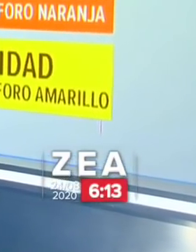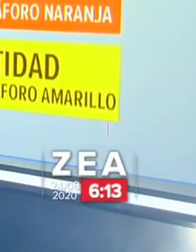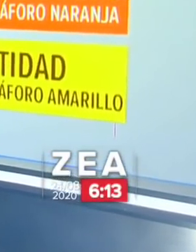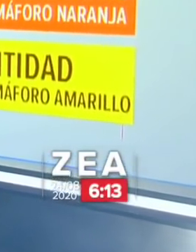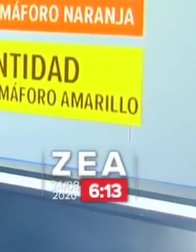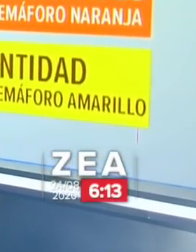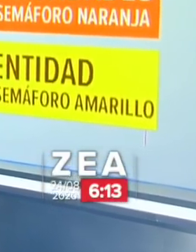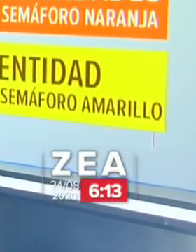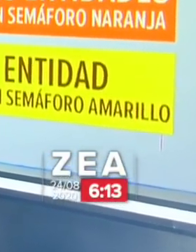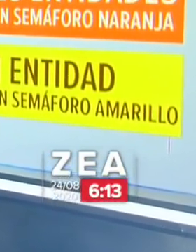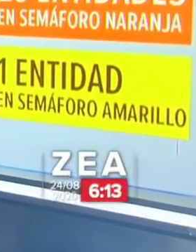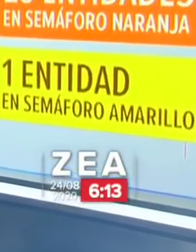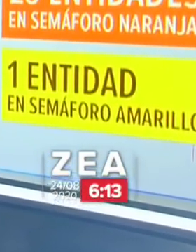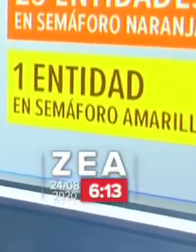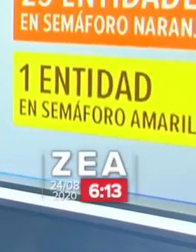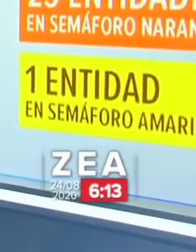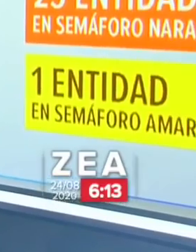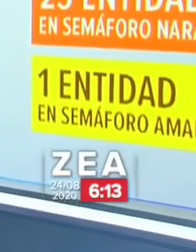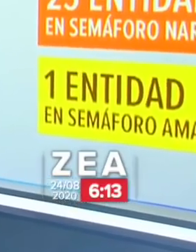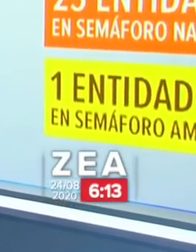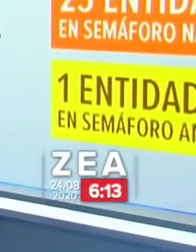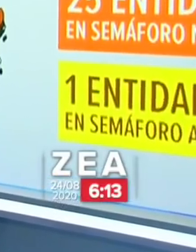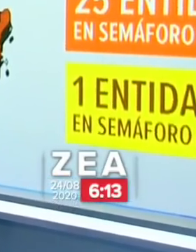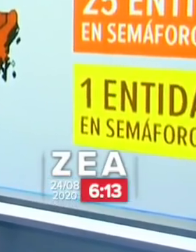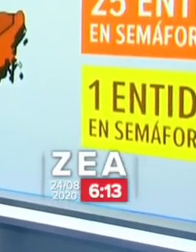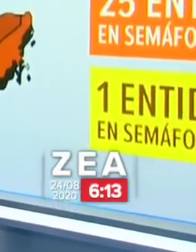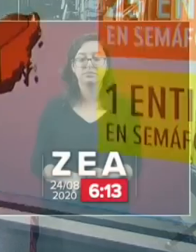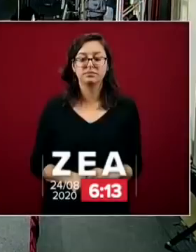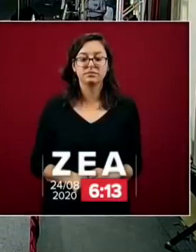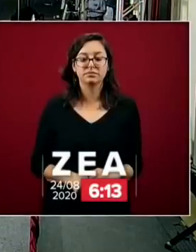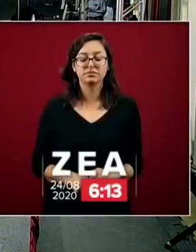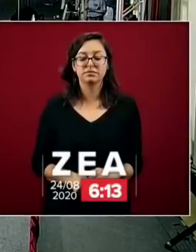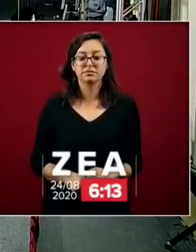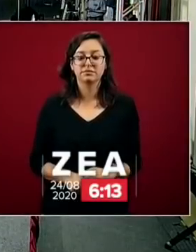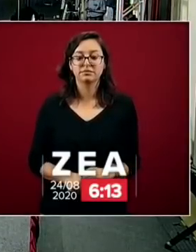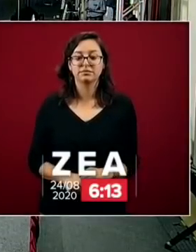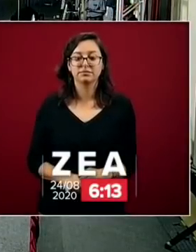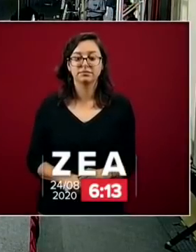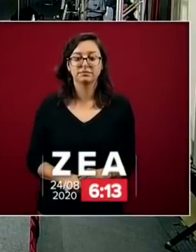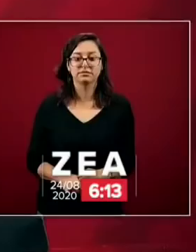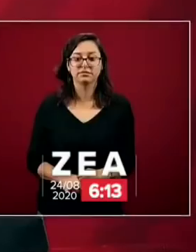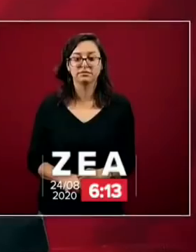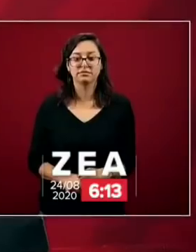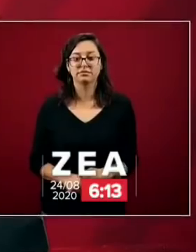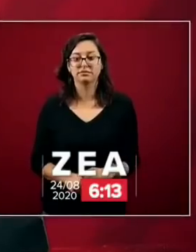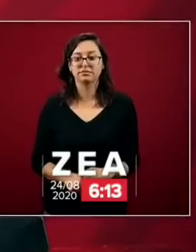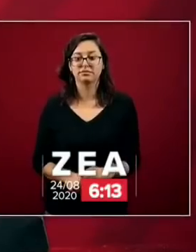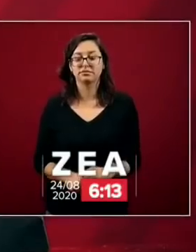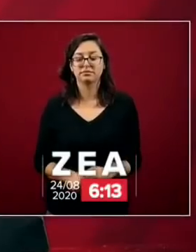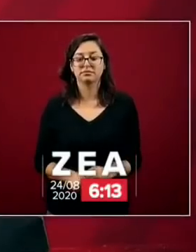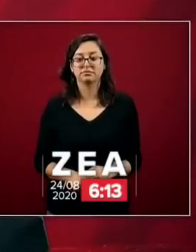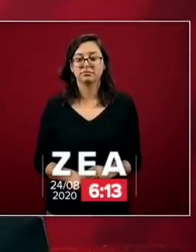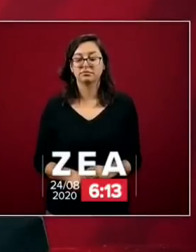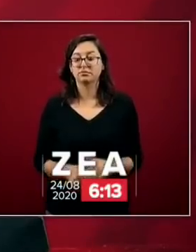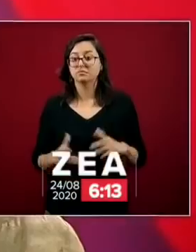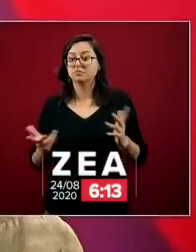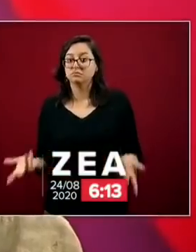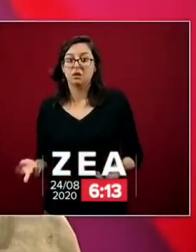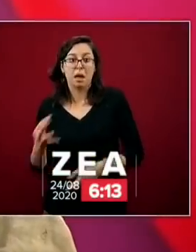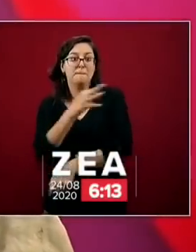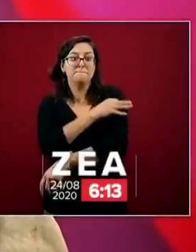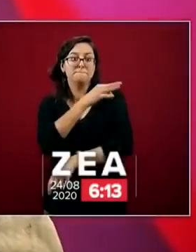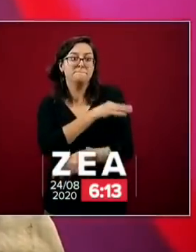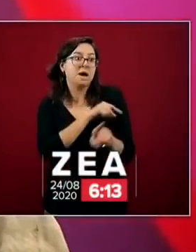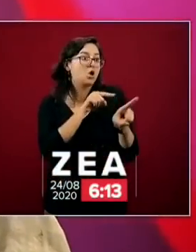nuestro país no tiene preferencias por adelantado a priori una preferencia por esta